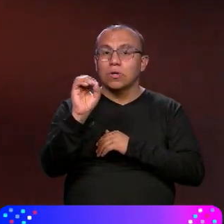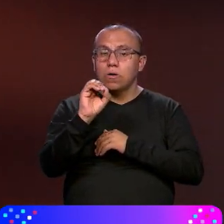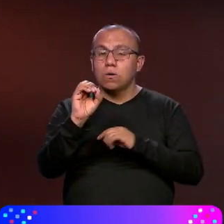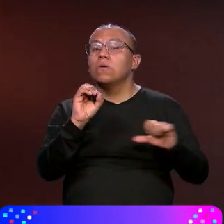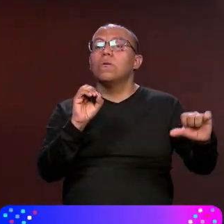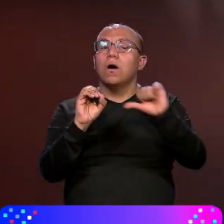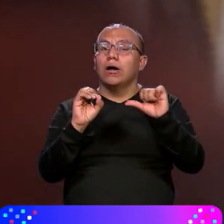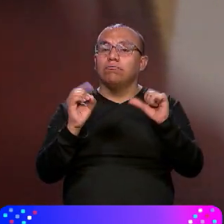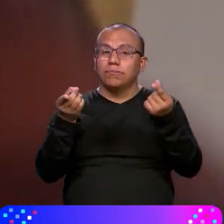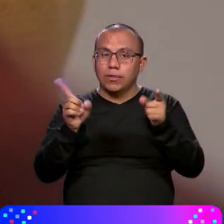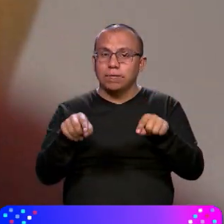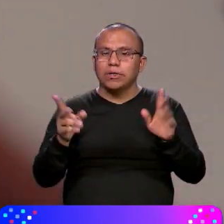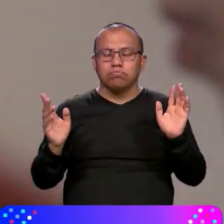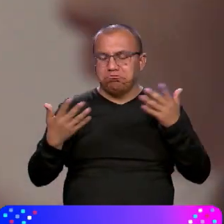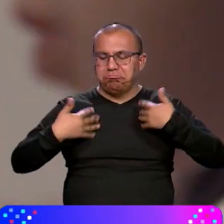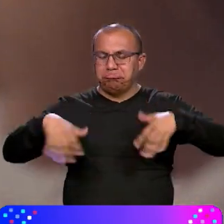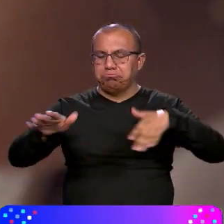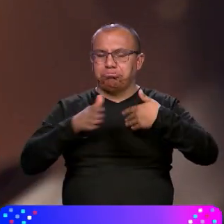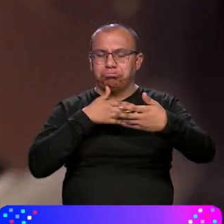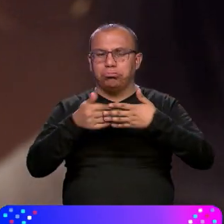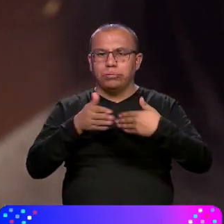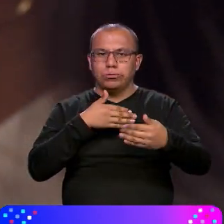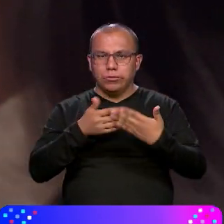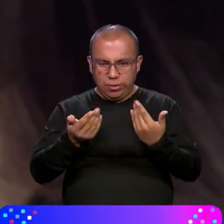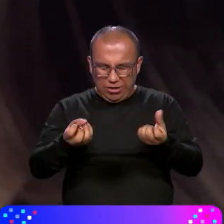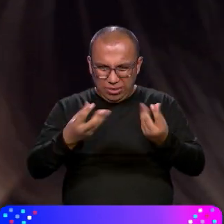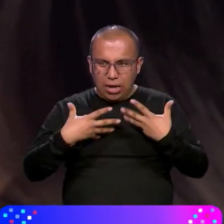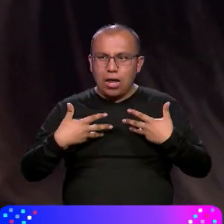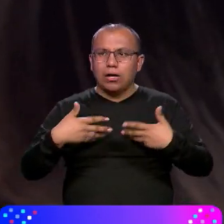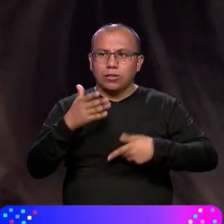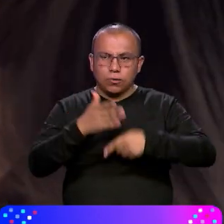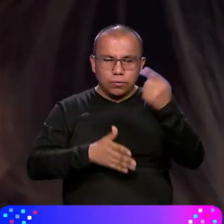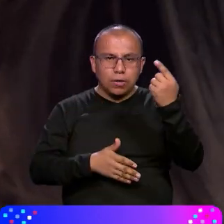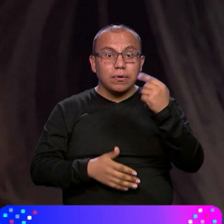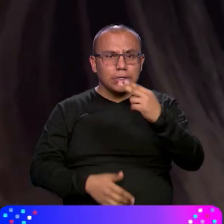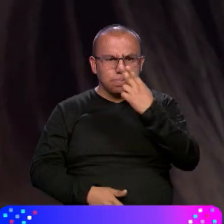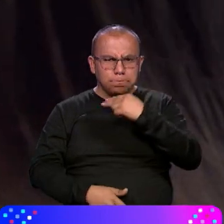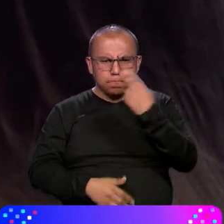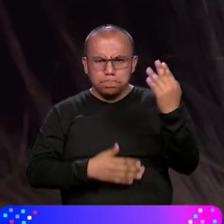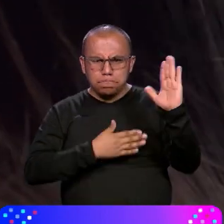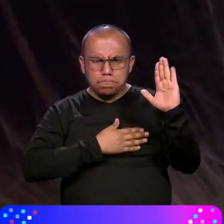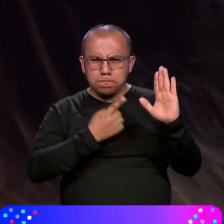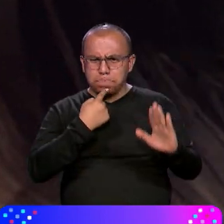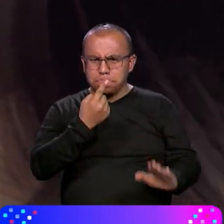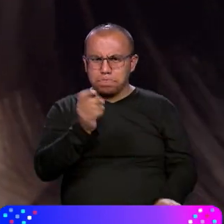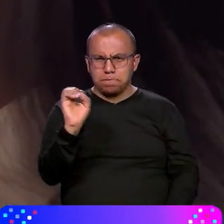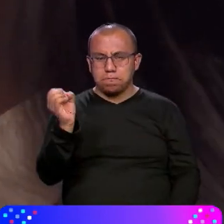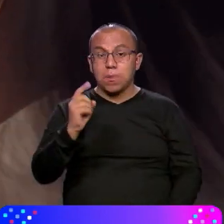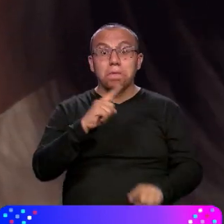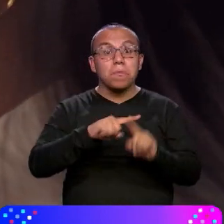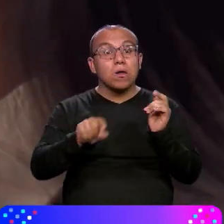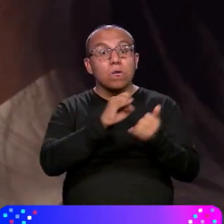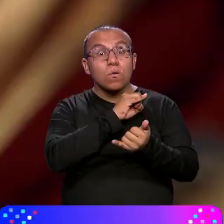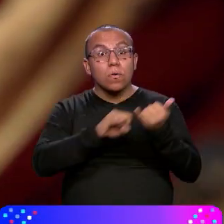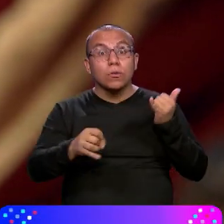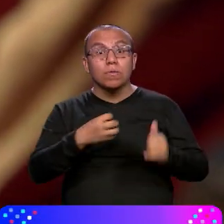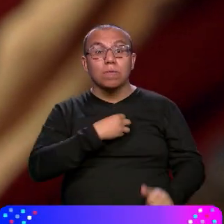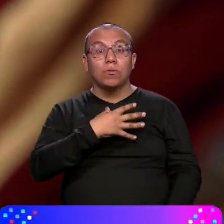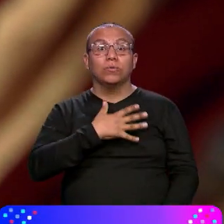Como sea. Mejor, entréguelo. Nosotros prometemos que no vamos a decir nada, pero esta es la última